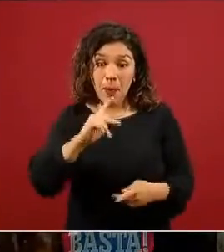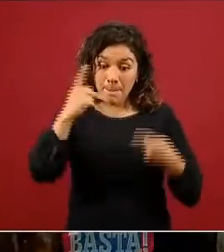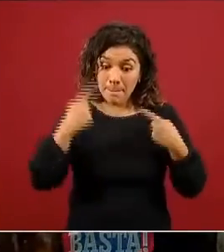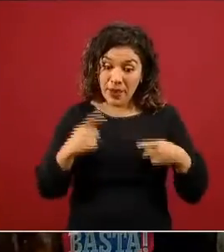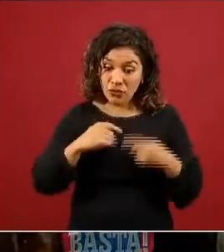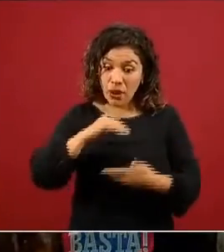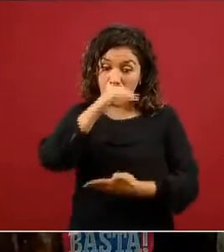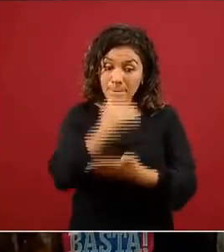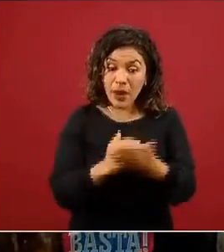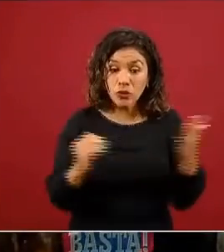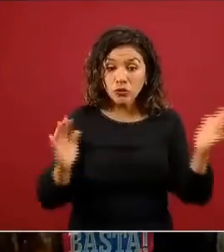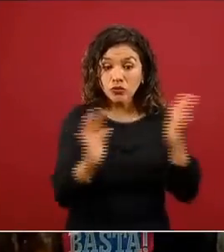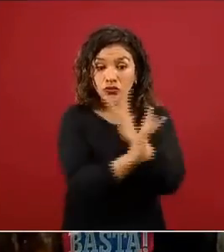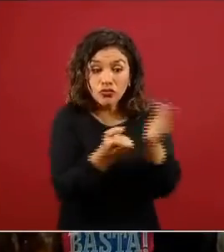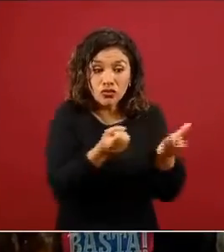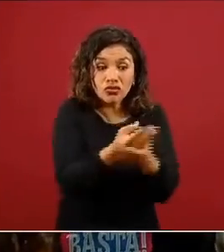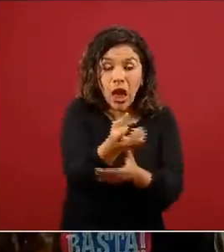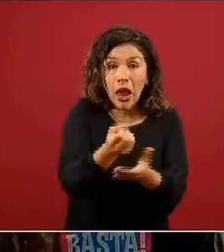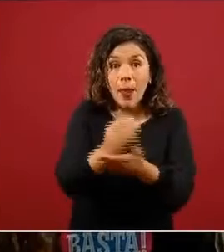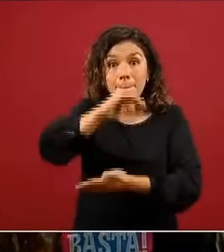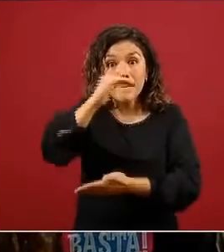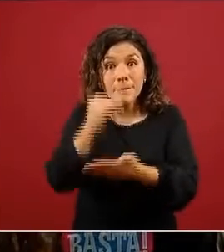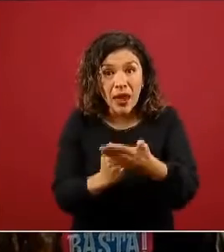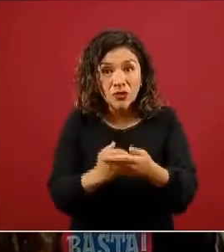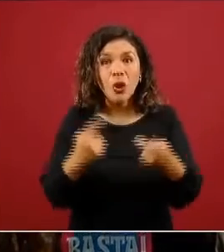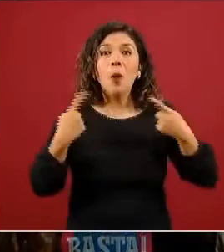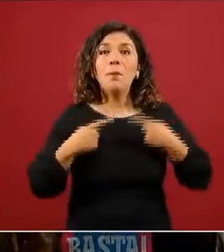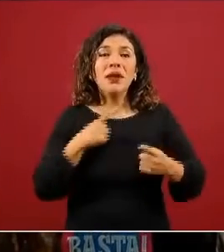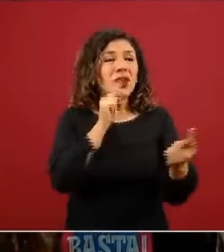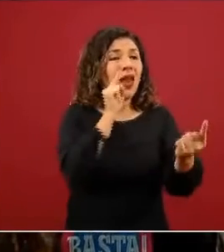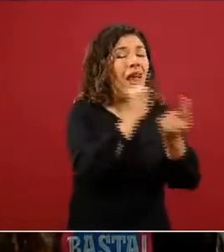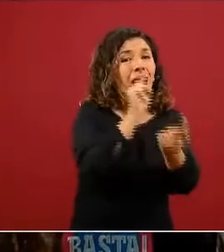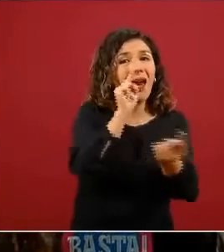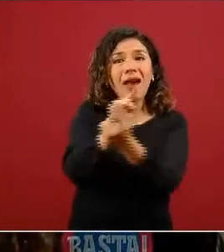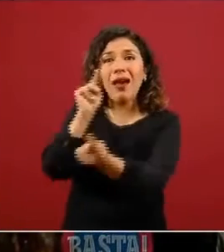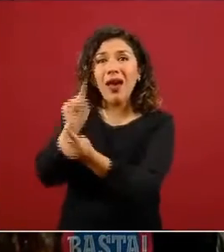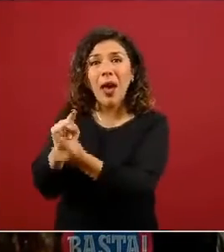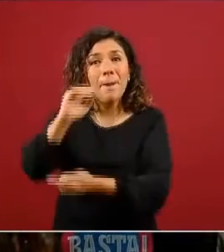la movilidad de las personas, entre menos gente